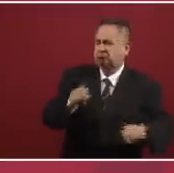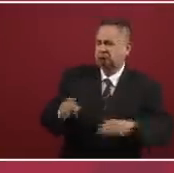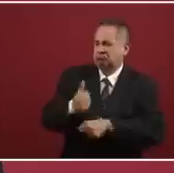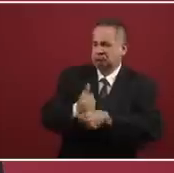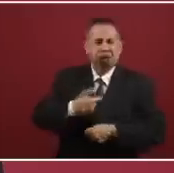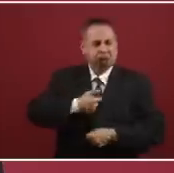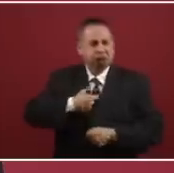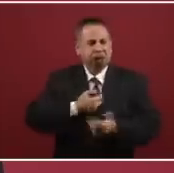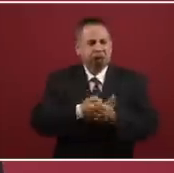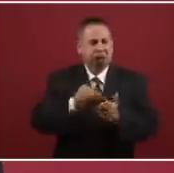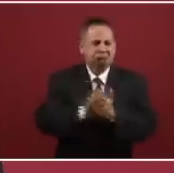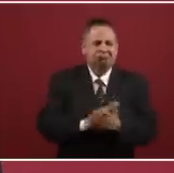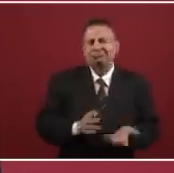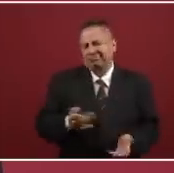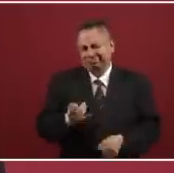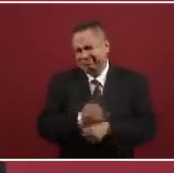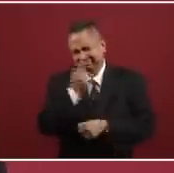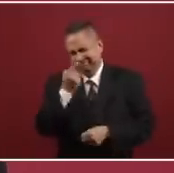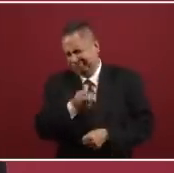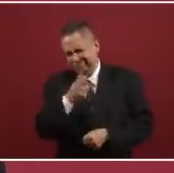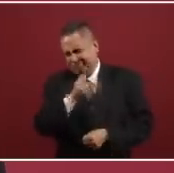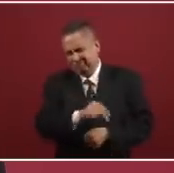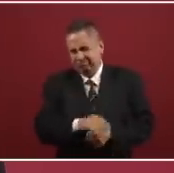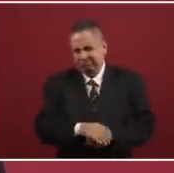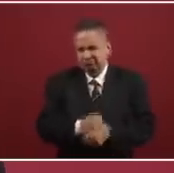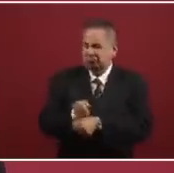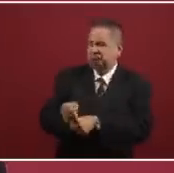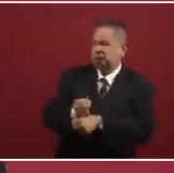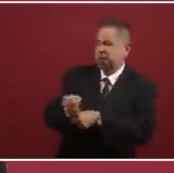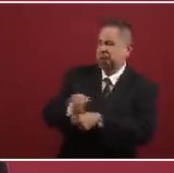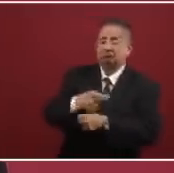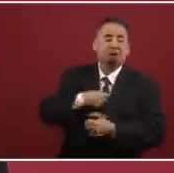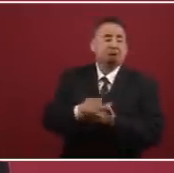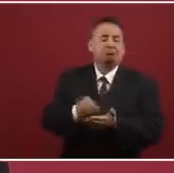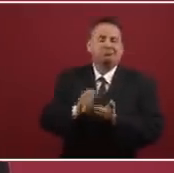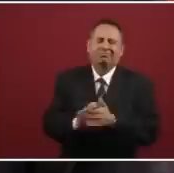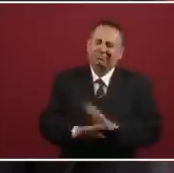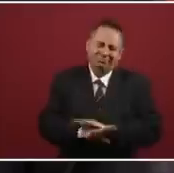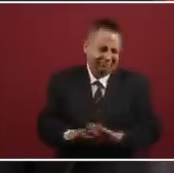prójimo, a nuestros semejantes. Ya,